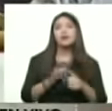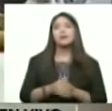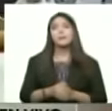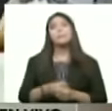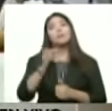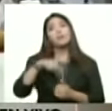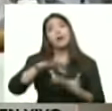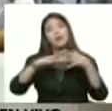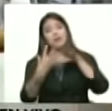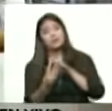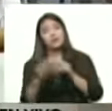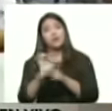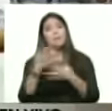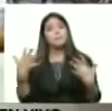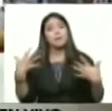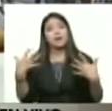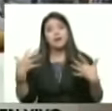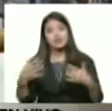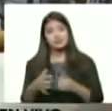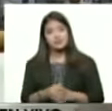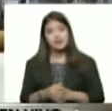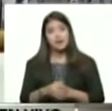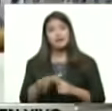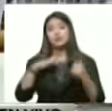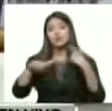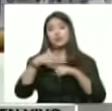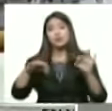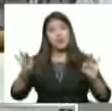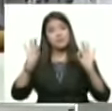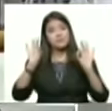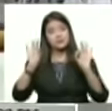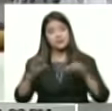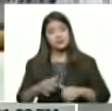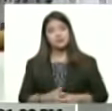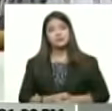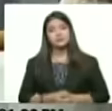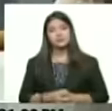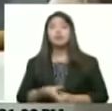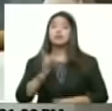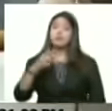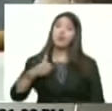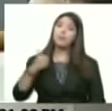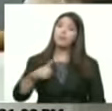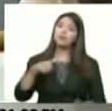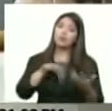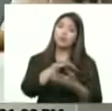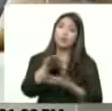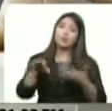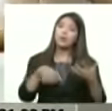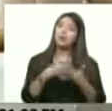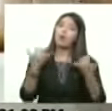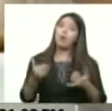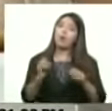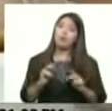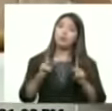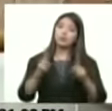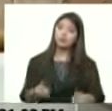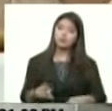a circunstancias de emergencia, a circunstancias especiales, y aprovechando la crisis como oportunidad